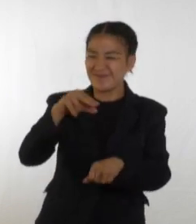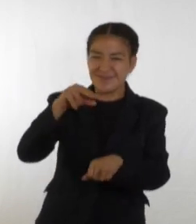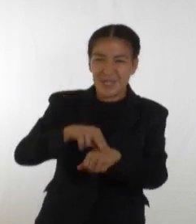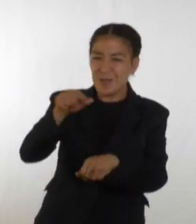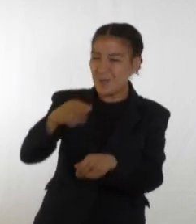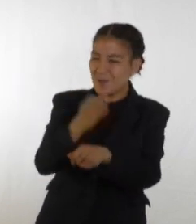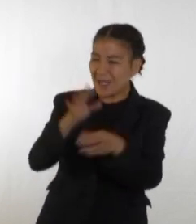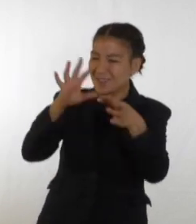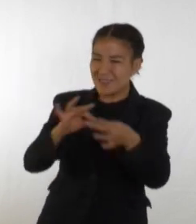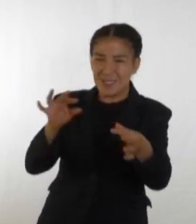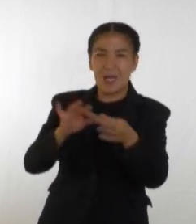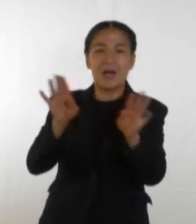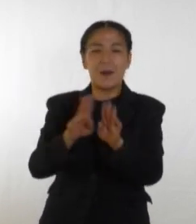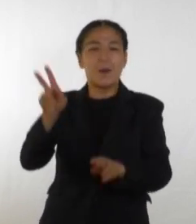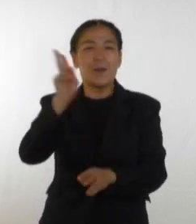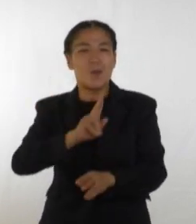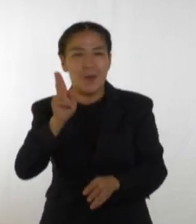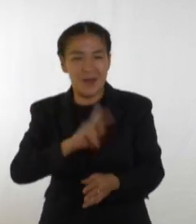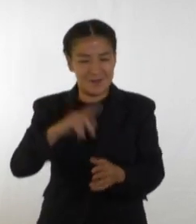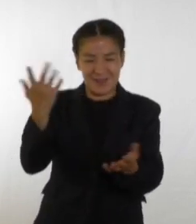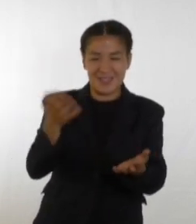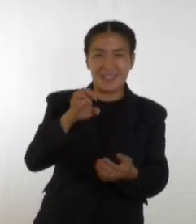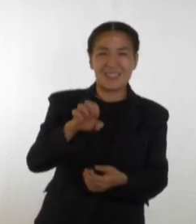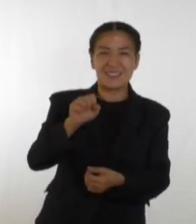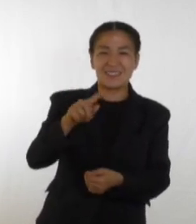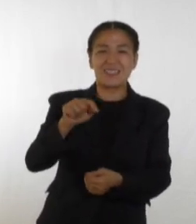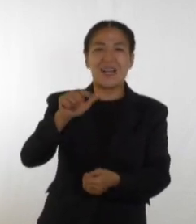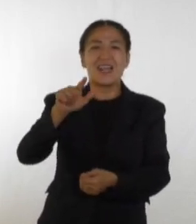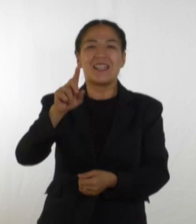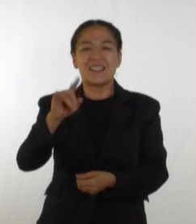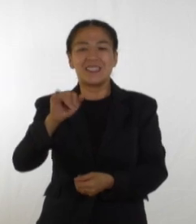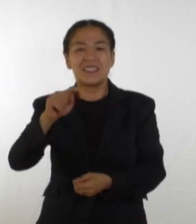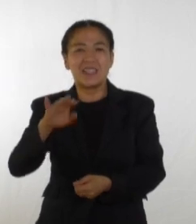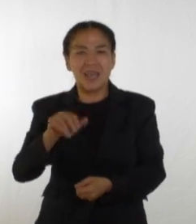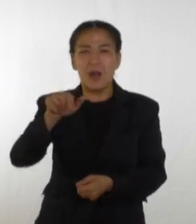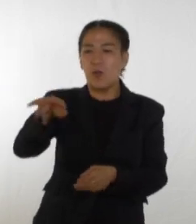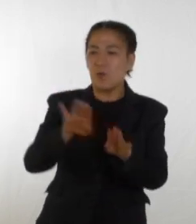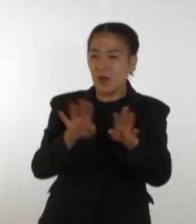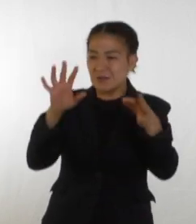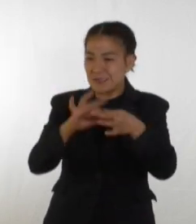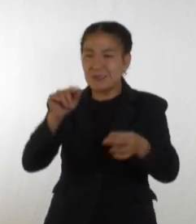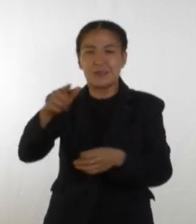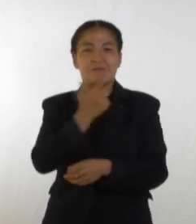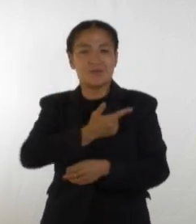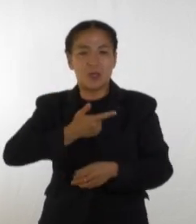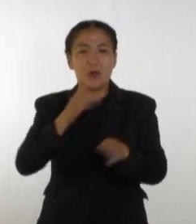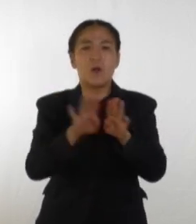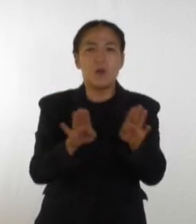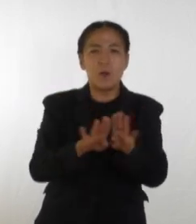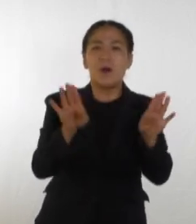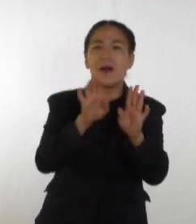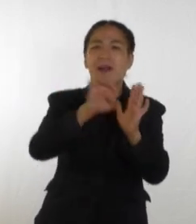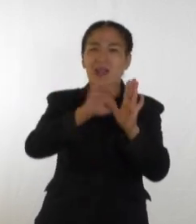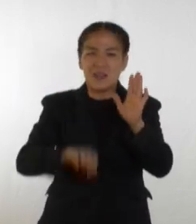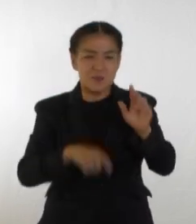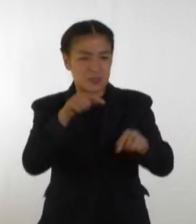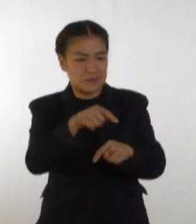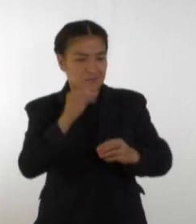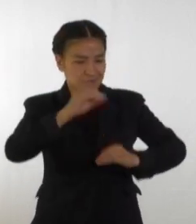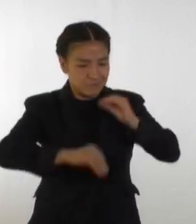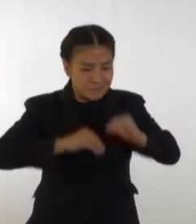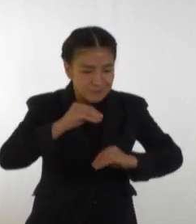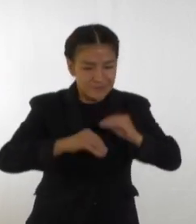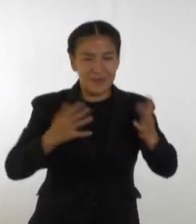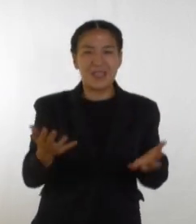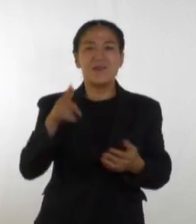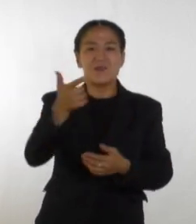encanta su pasión que tiene por la probabilidad de la estadística y cómo habla de que usted realmente está del lado de modelar estos